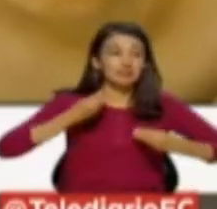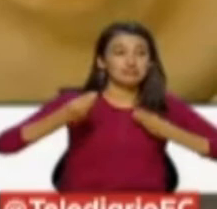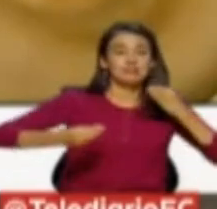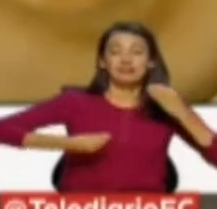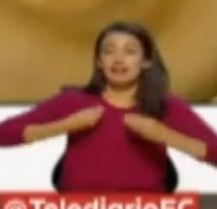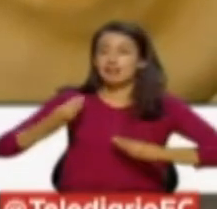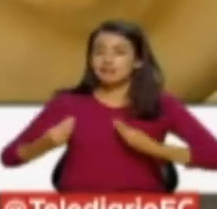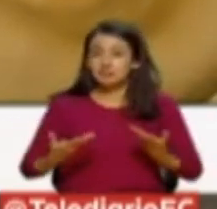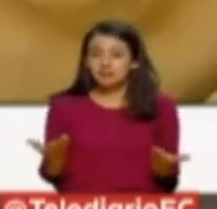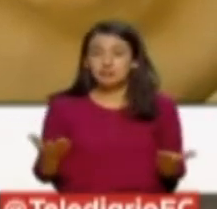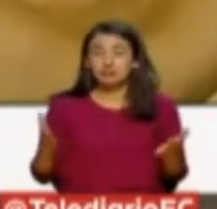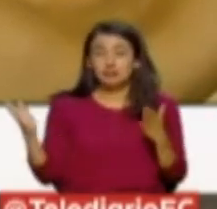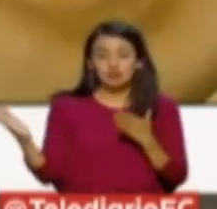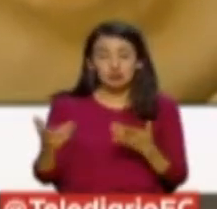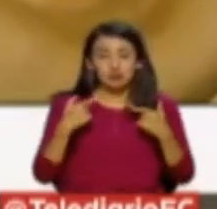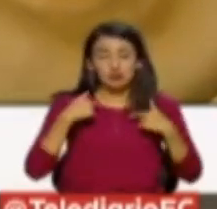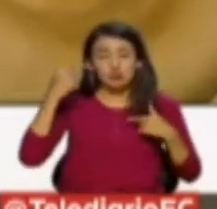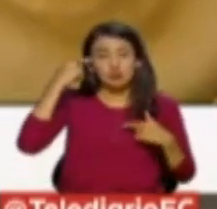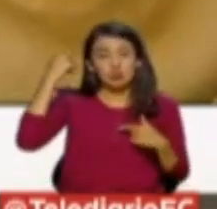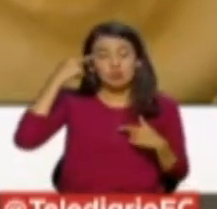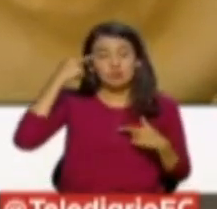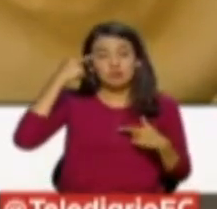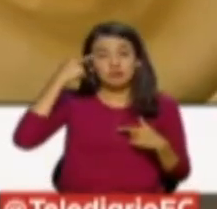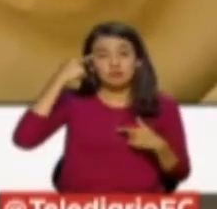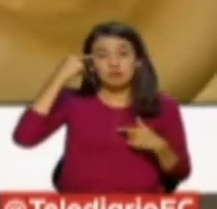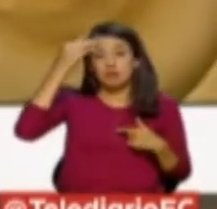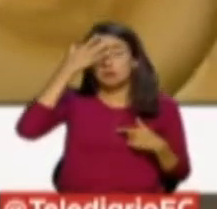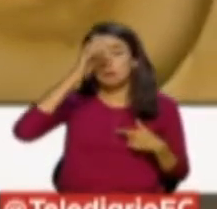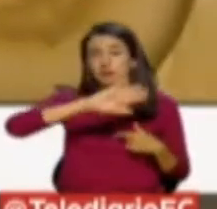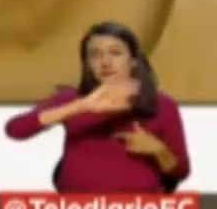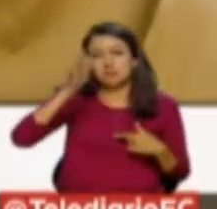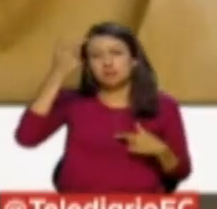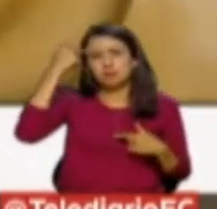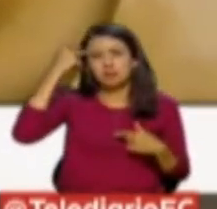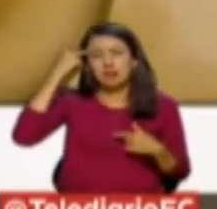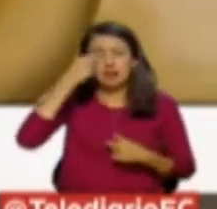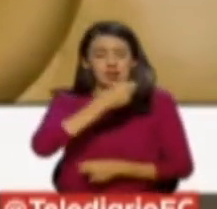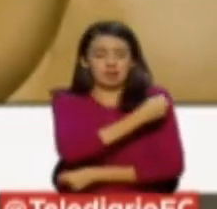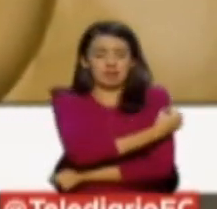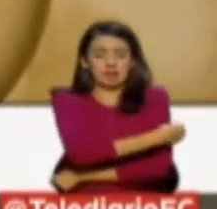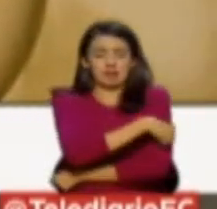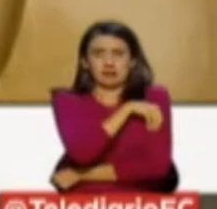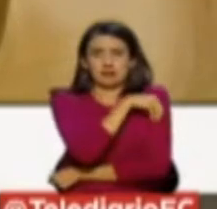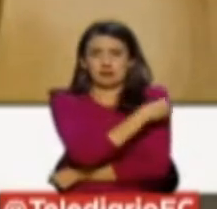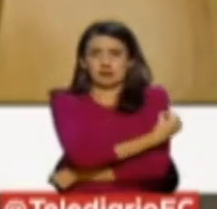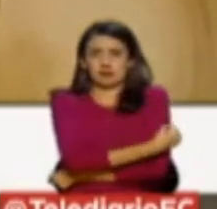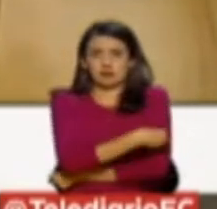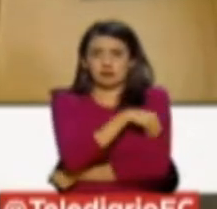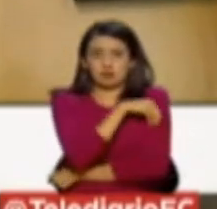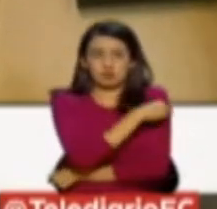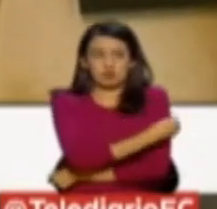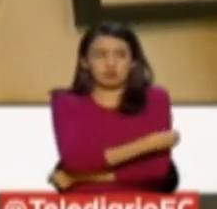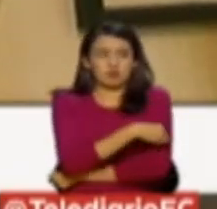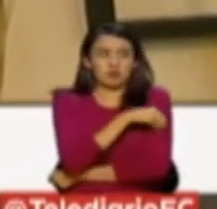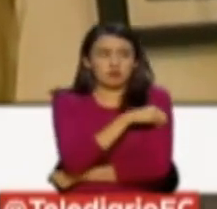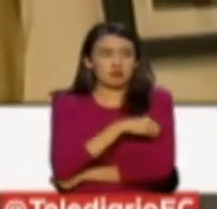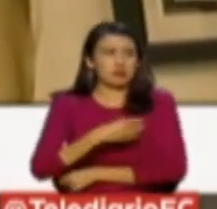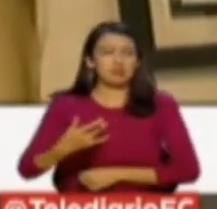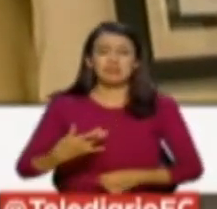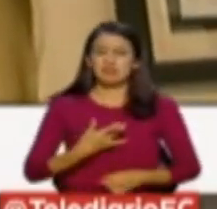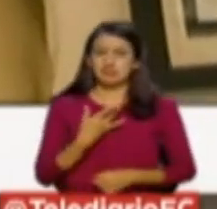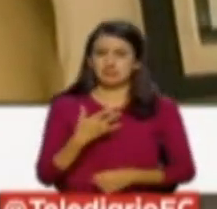prácticamente he movido el mundo porque no pensaban que el tema del tatuaje tenía atrás estos sentimientos